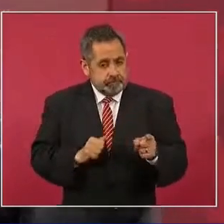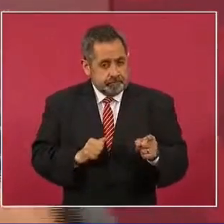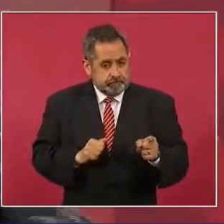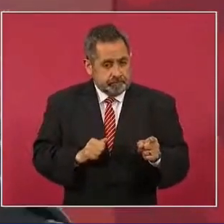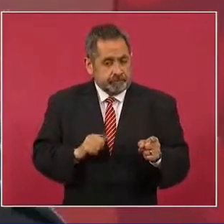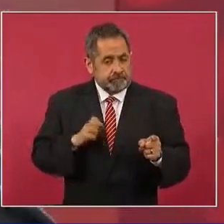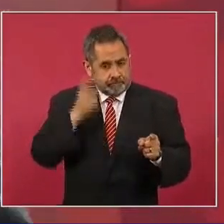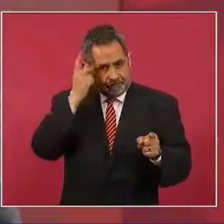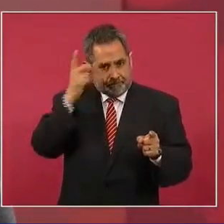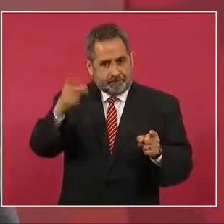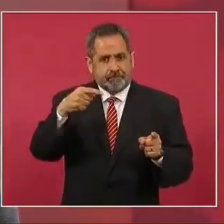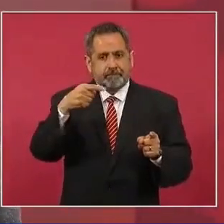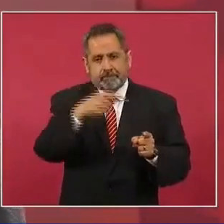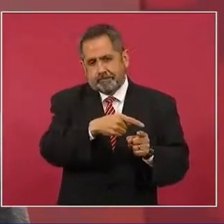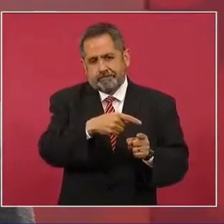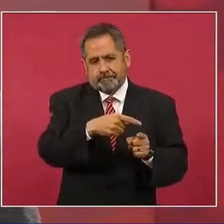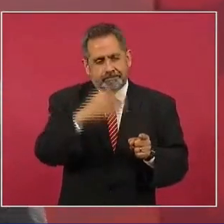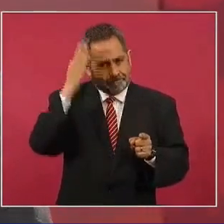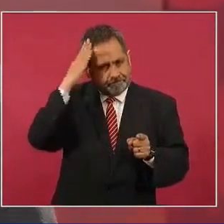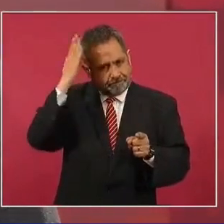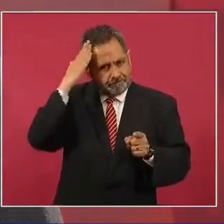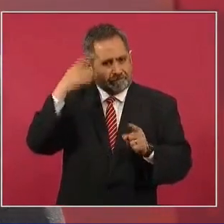el dueño principal